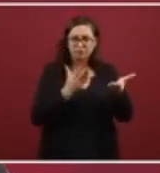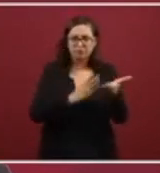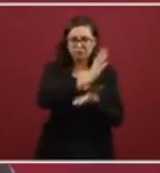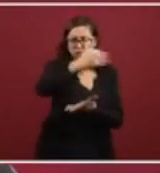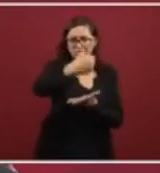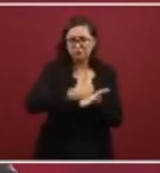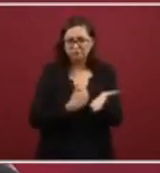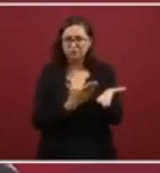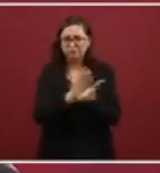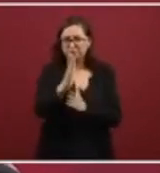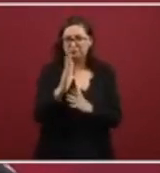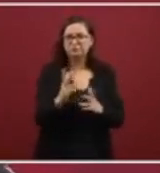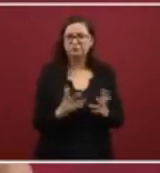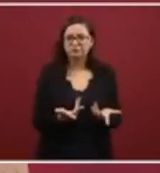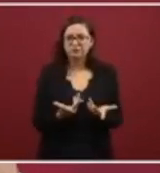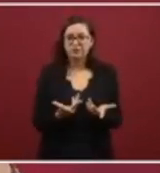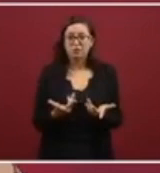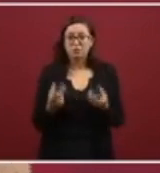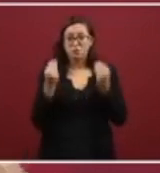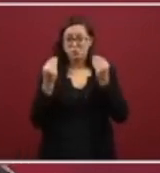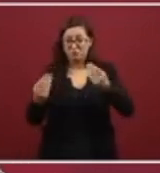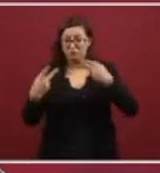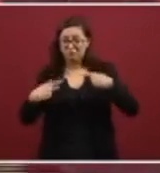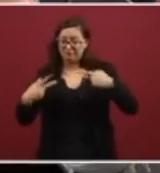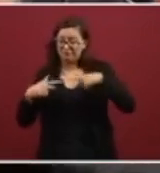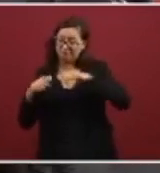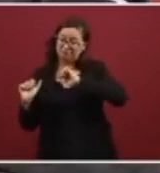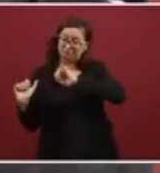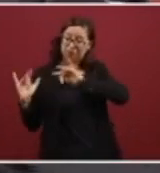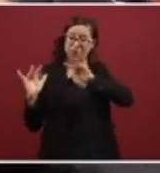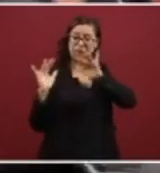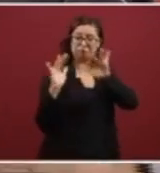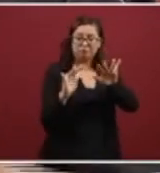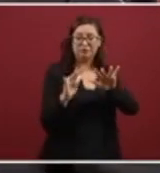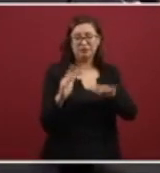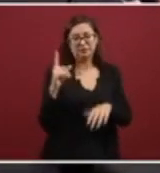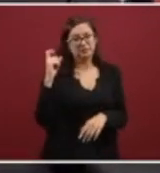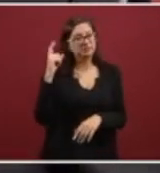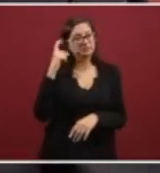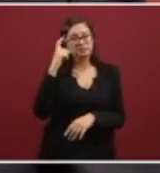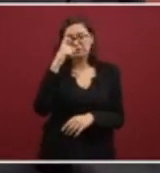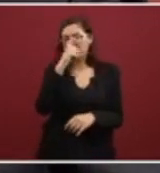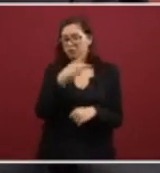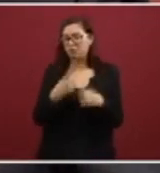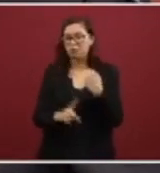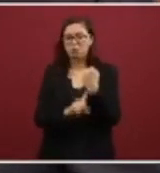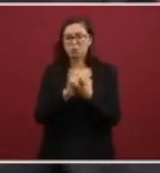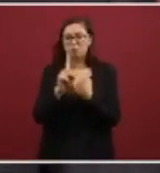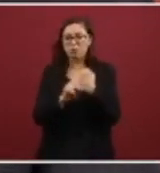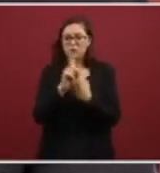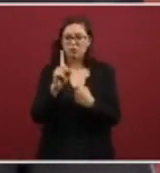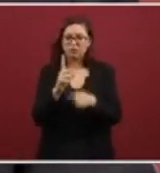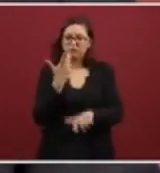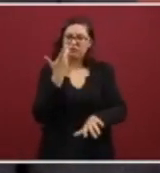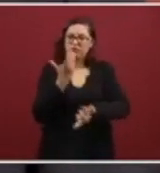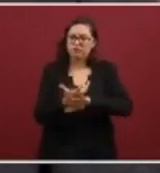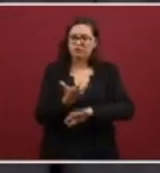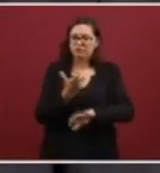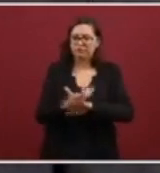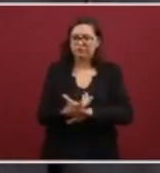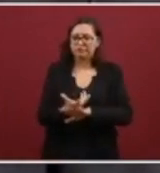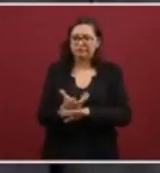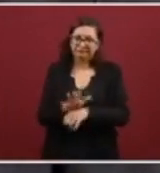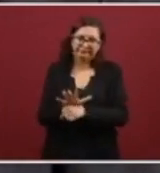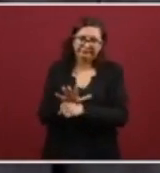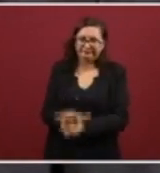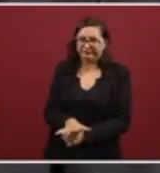seguimos con flujos tan grandes, nos crean muchos problemas en el paso fronterizo en razón de que Estados Unidos pues